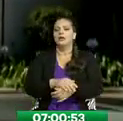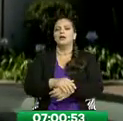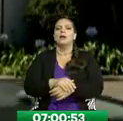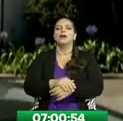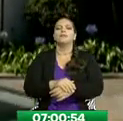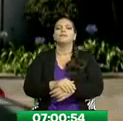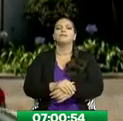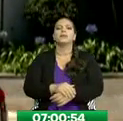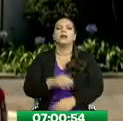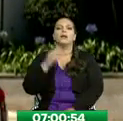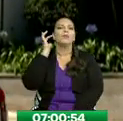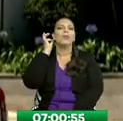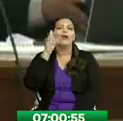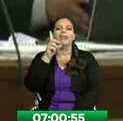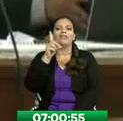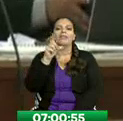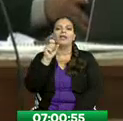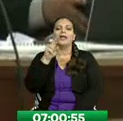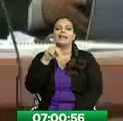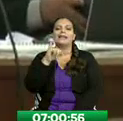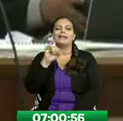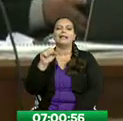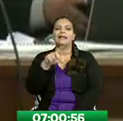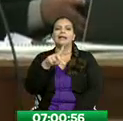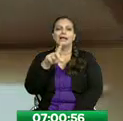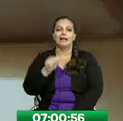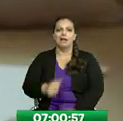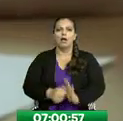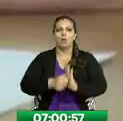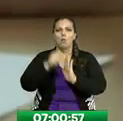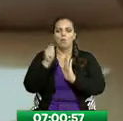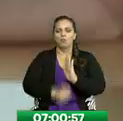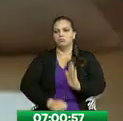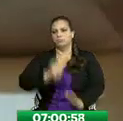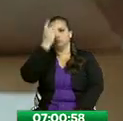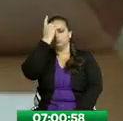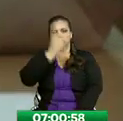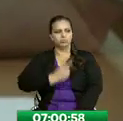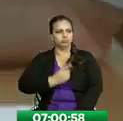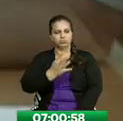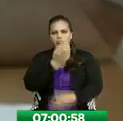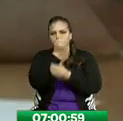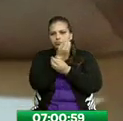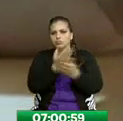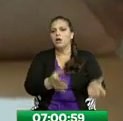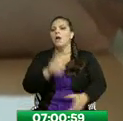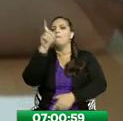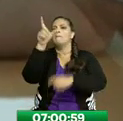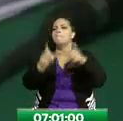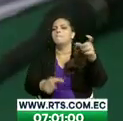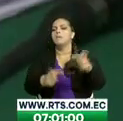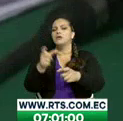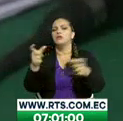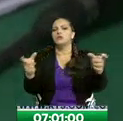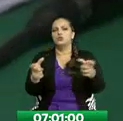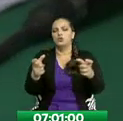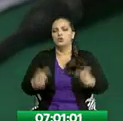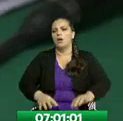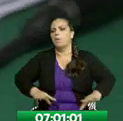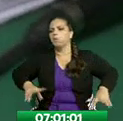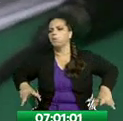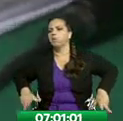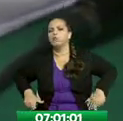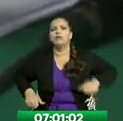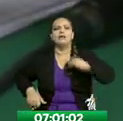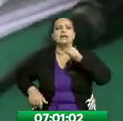su resolución sobre a quién de los 24 procesados por el caso Sobornos 2012-2016 llama a juicio. En Sobornos, que inició